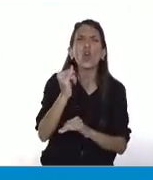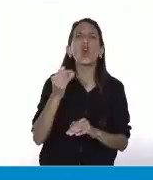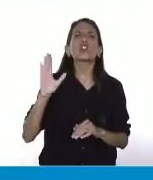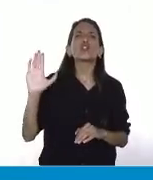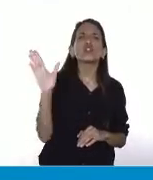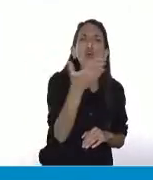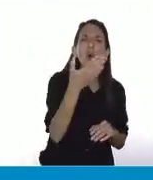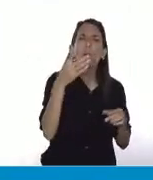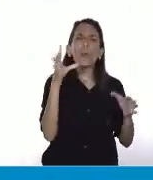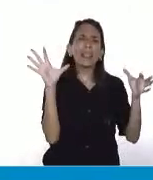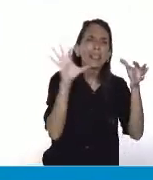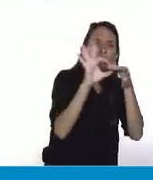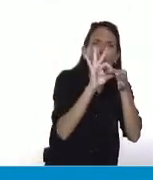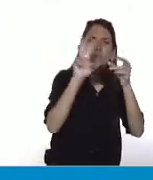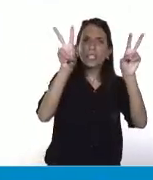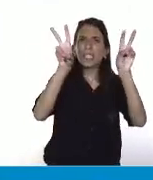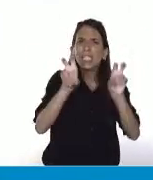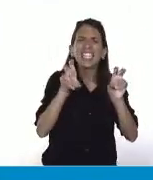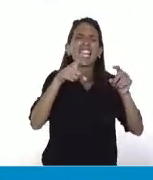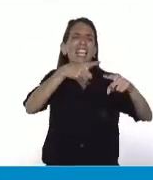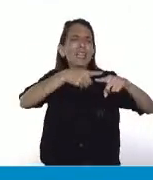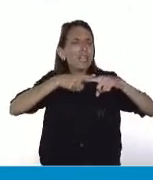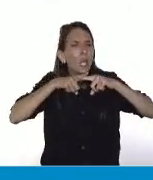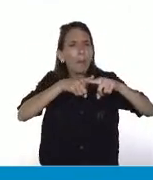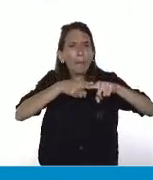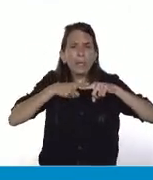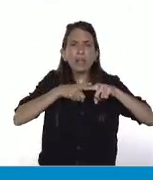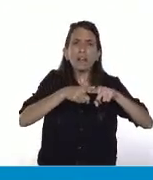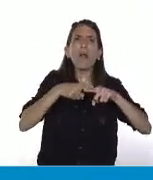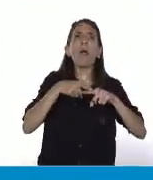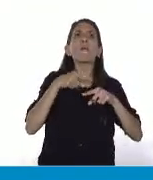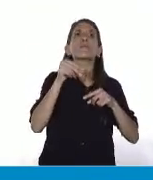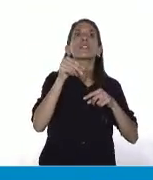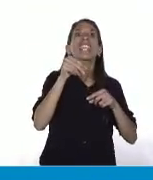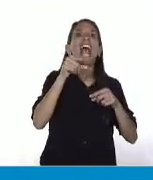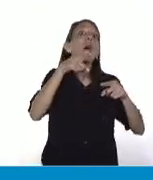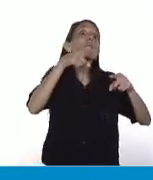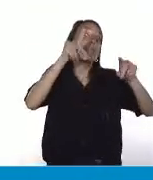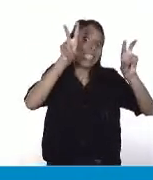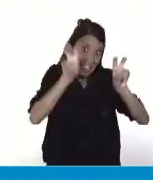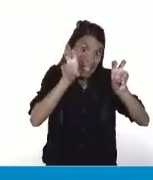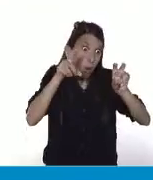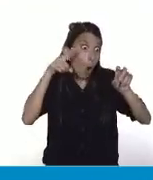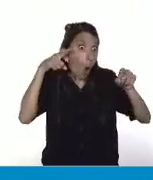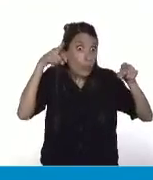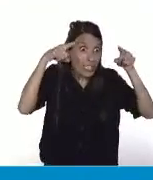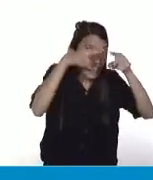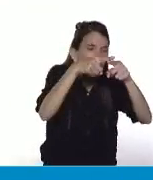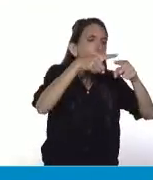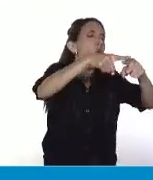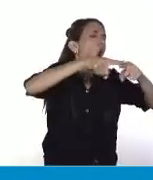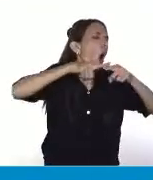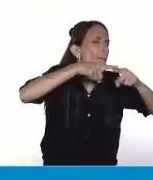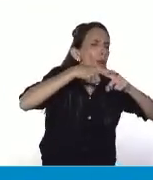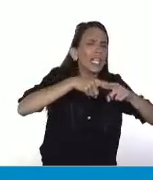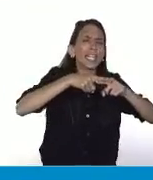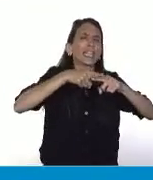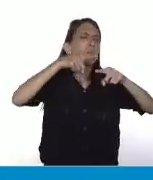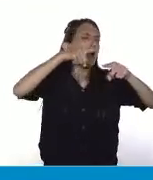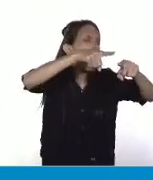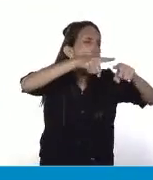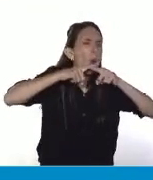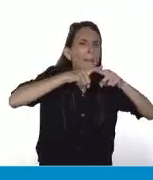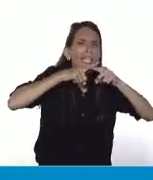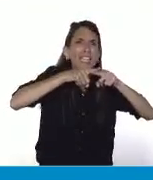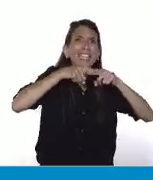que esta discusión tiene que ver con la política, porque hoy no somos oficialismo, entonces lo discutimos, pero